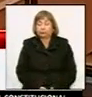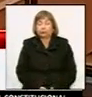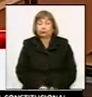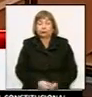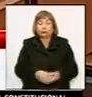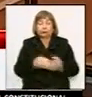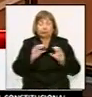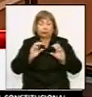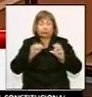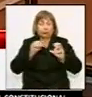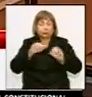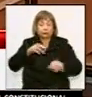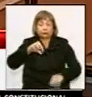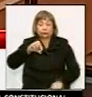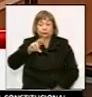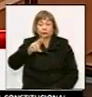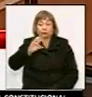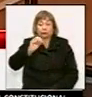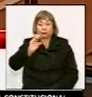Radio Programas